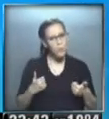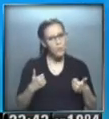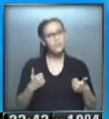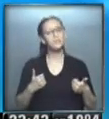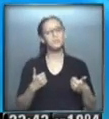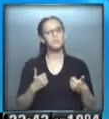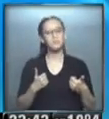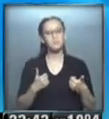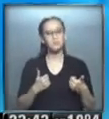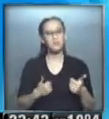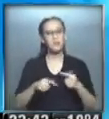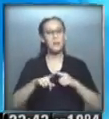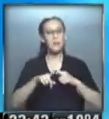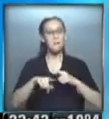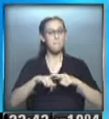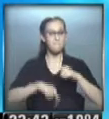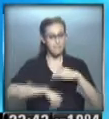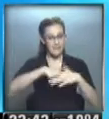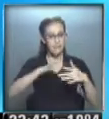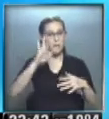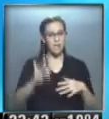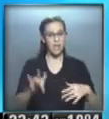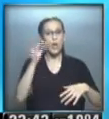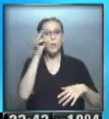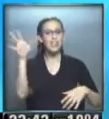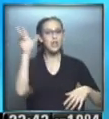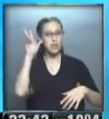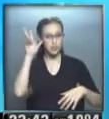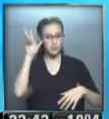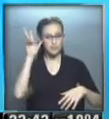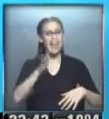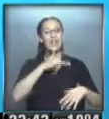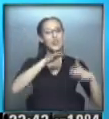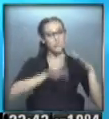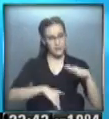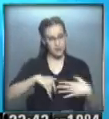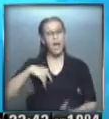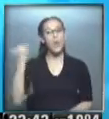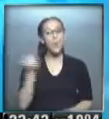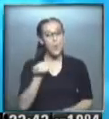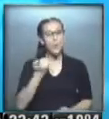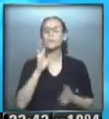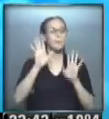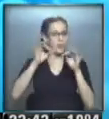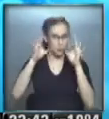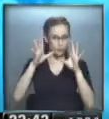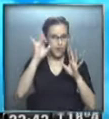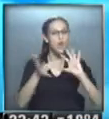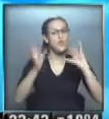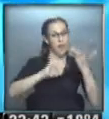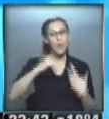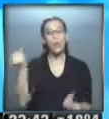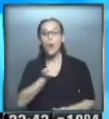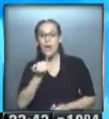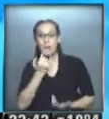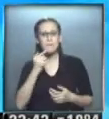a ascender un poco la máxima el día miércoles, va a llegar a los 28 grados, 14 de mínima, también con cielo parcialmente nublado. Pero el jueves se